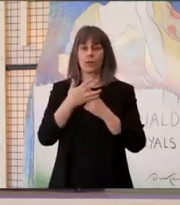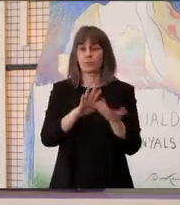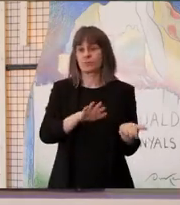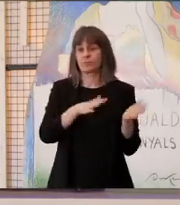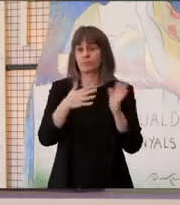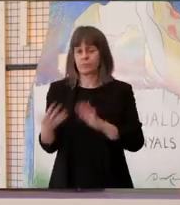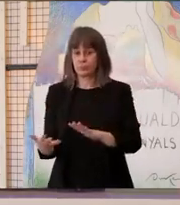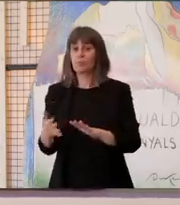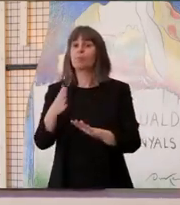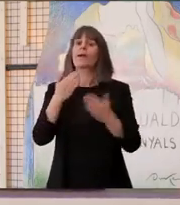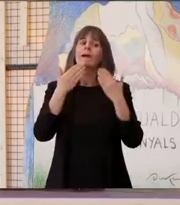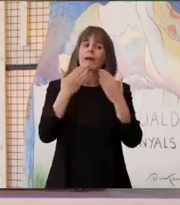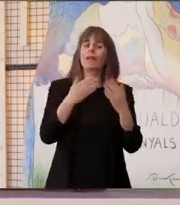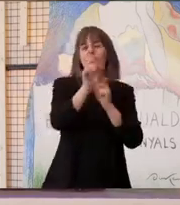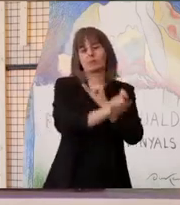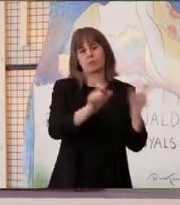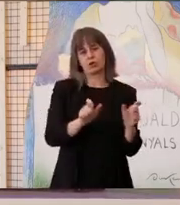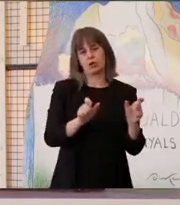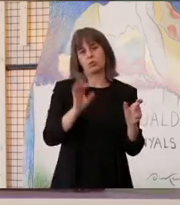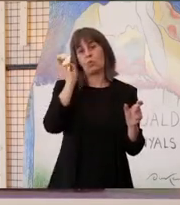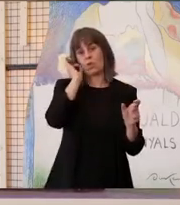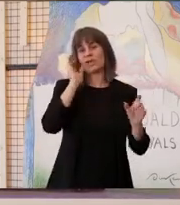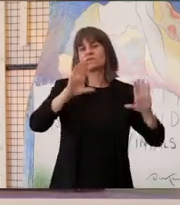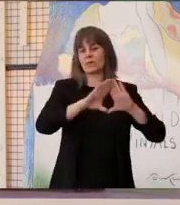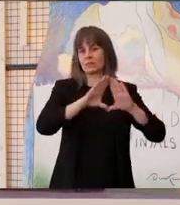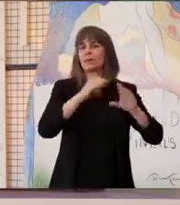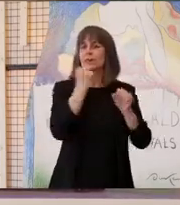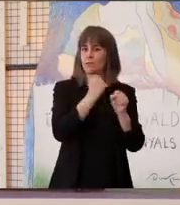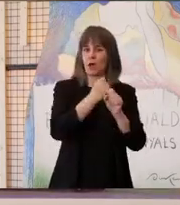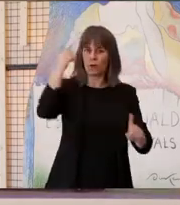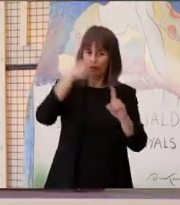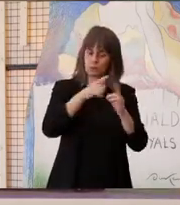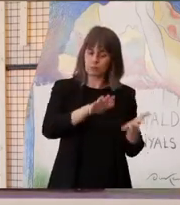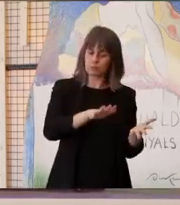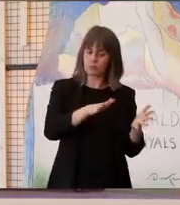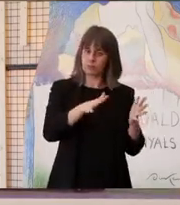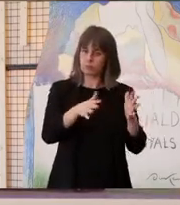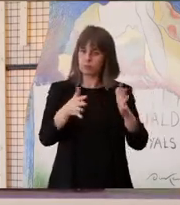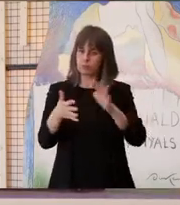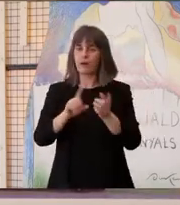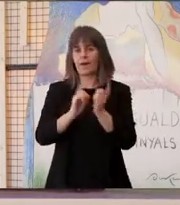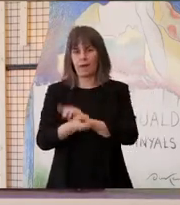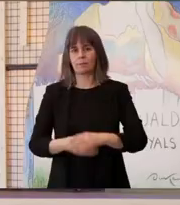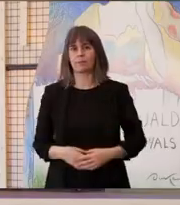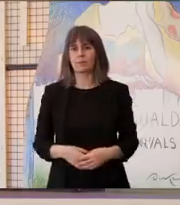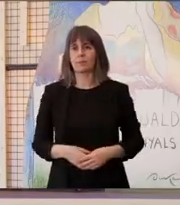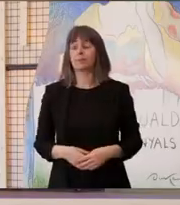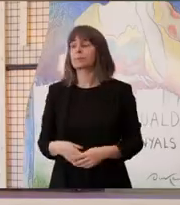hay personas mujeres feministas que trabajen para cambiarlas Y si cambian